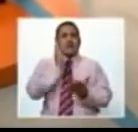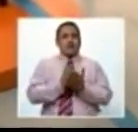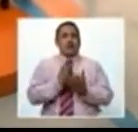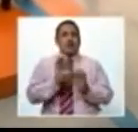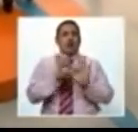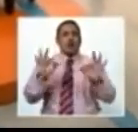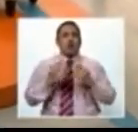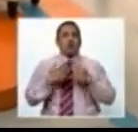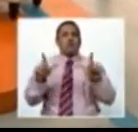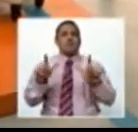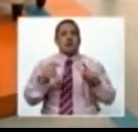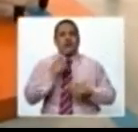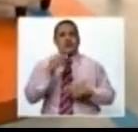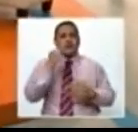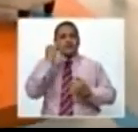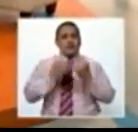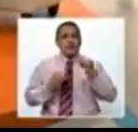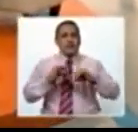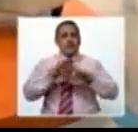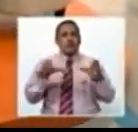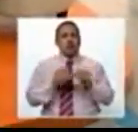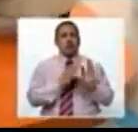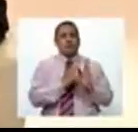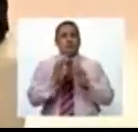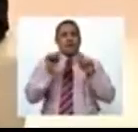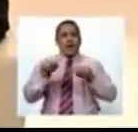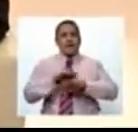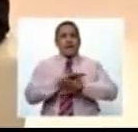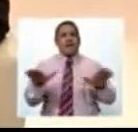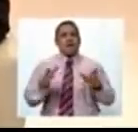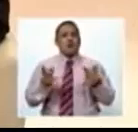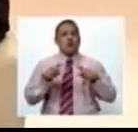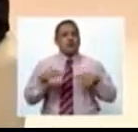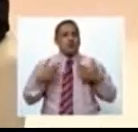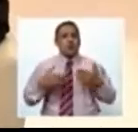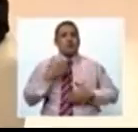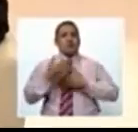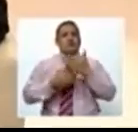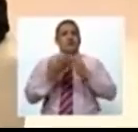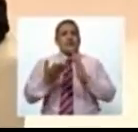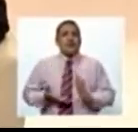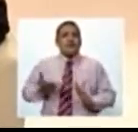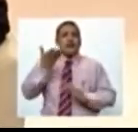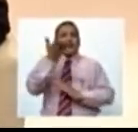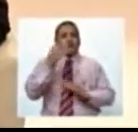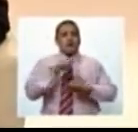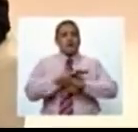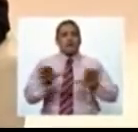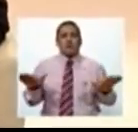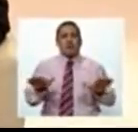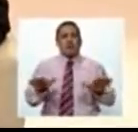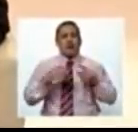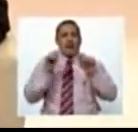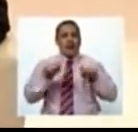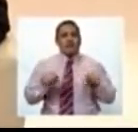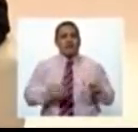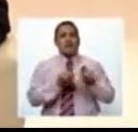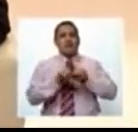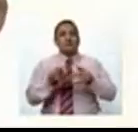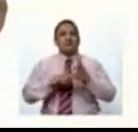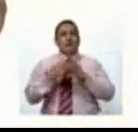ese es el punto final del proceso. Recién ahí acaba, cuando ya no hay posibilidades de apelar a otra instancia. Correcto, eso es. Entonces, lo